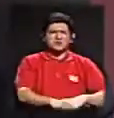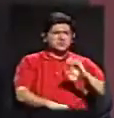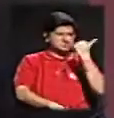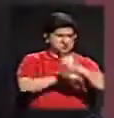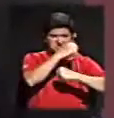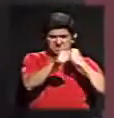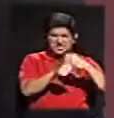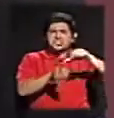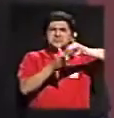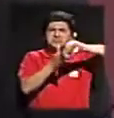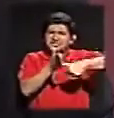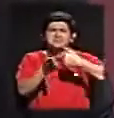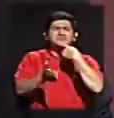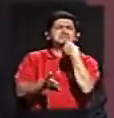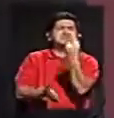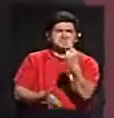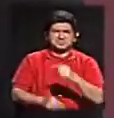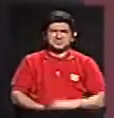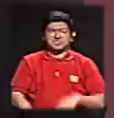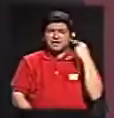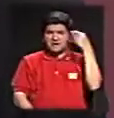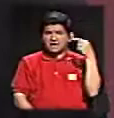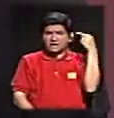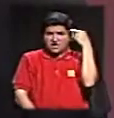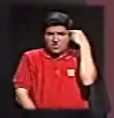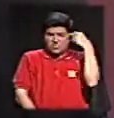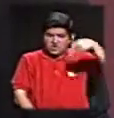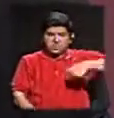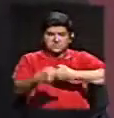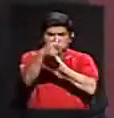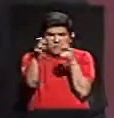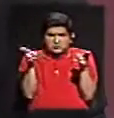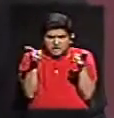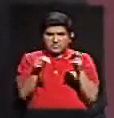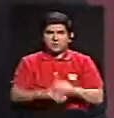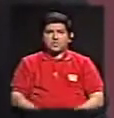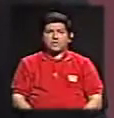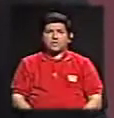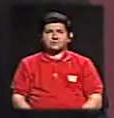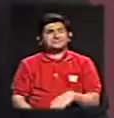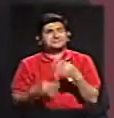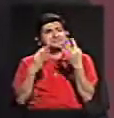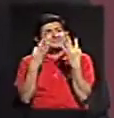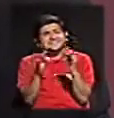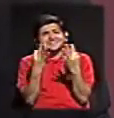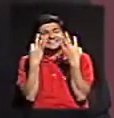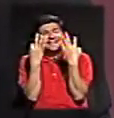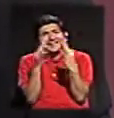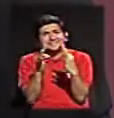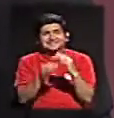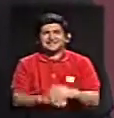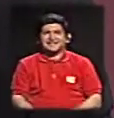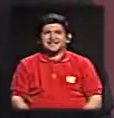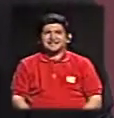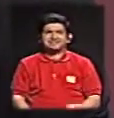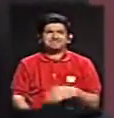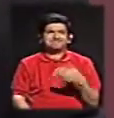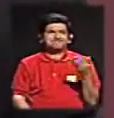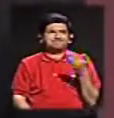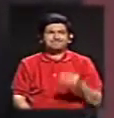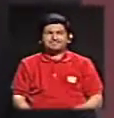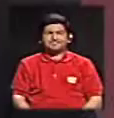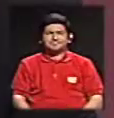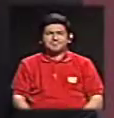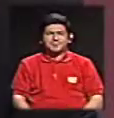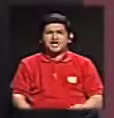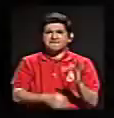venido insistiendo desde los gobiernos de la región ha sido en una, digamos, en un